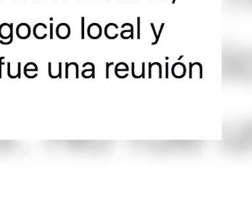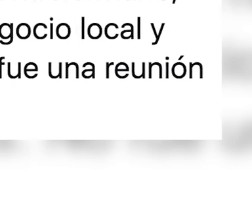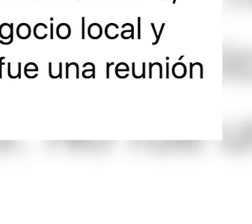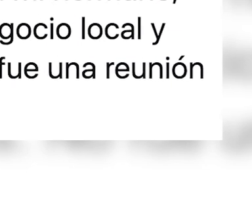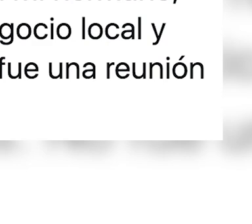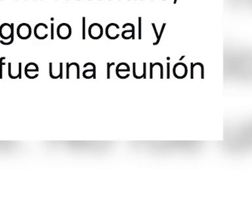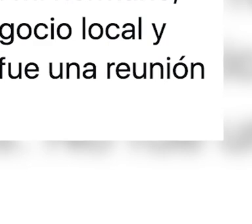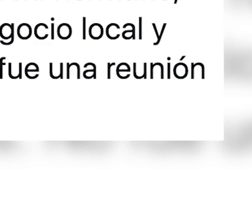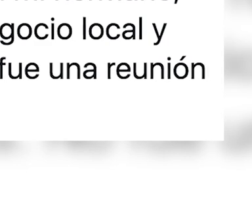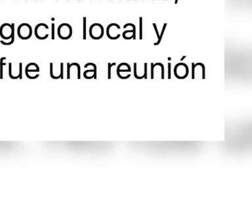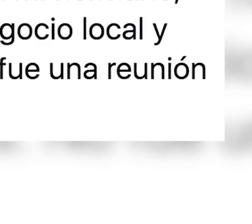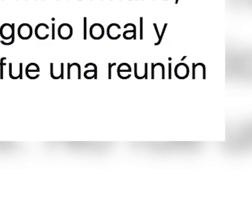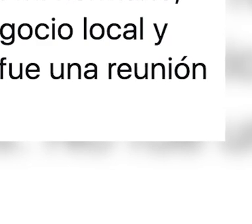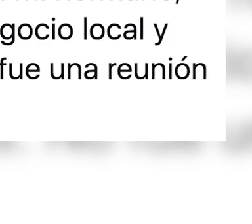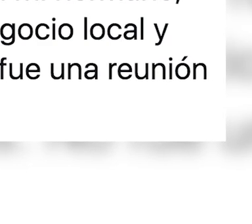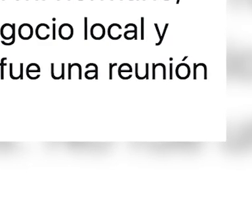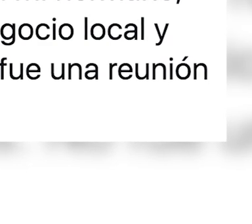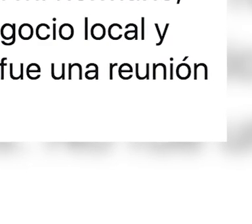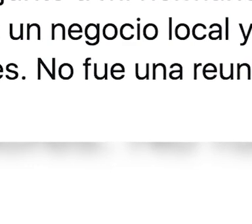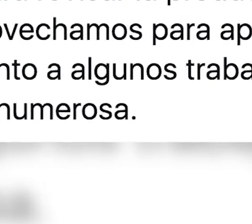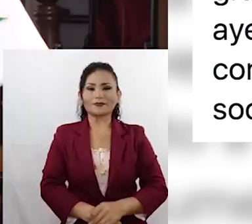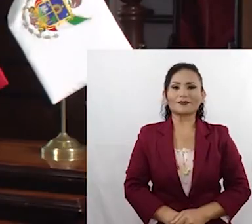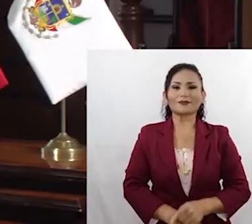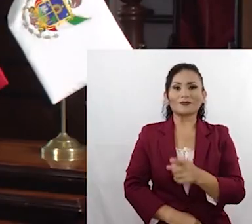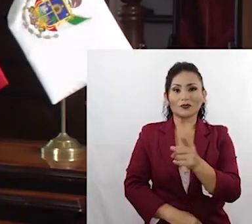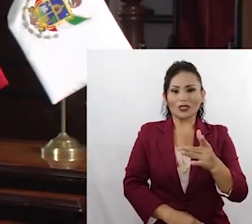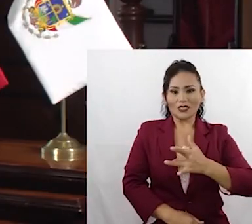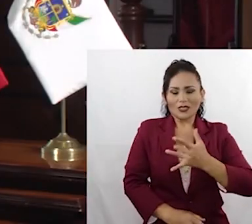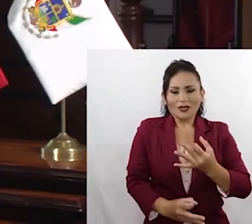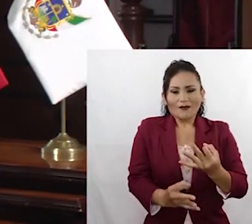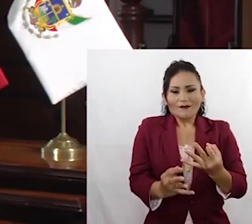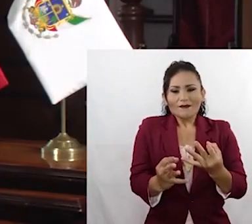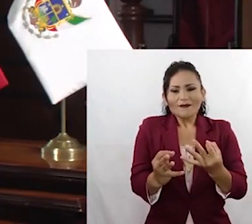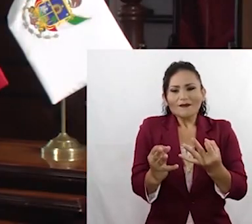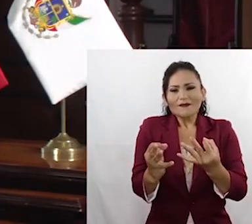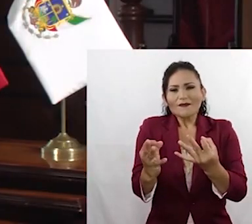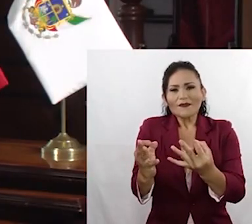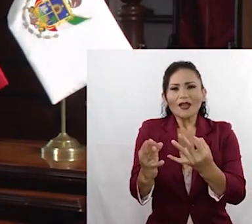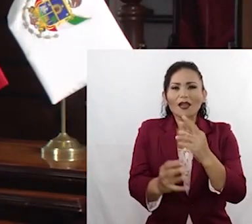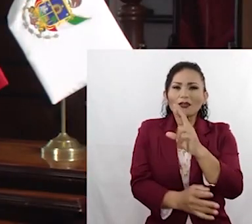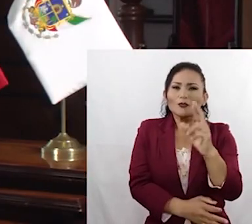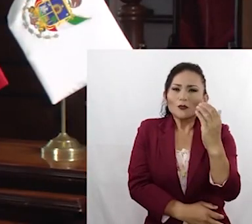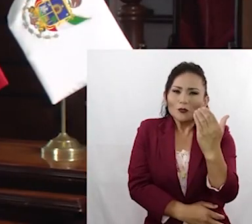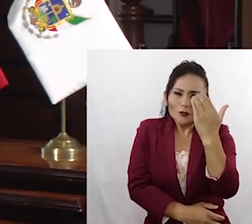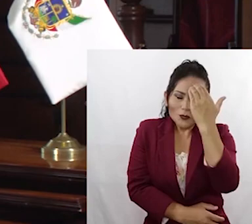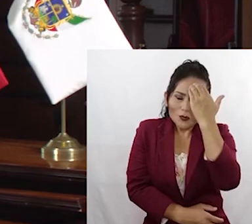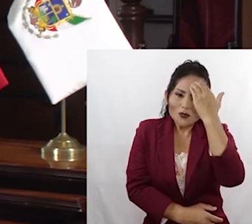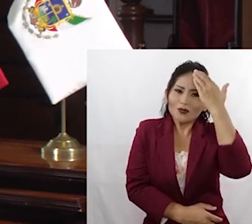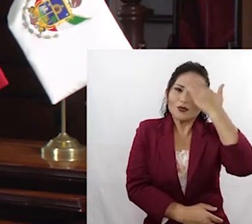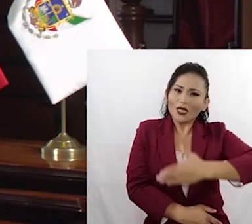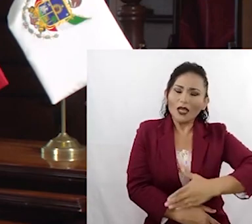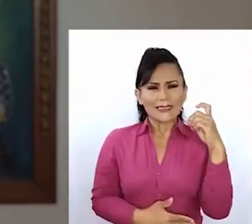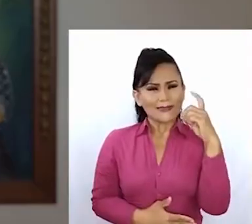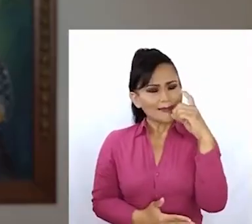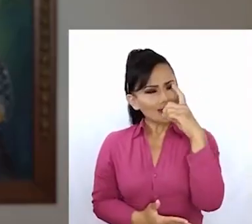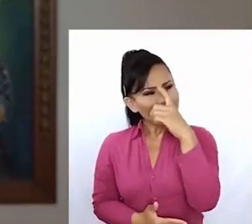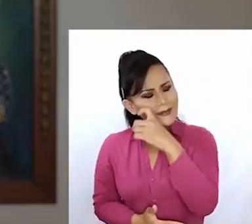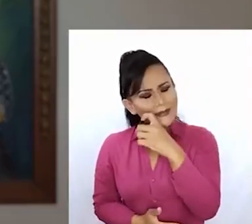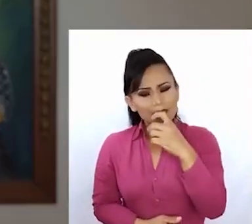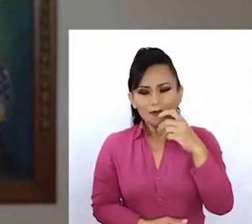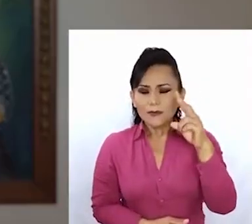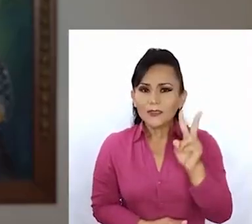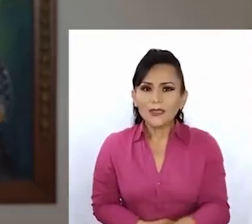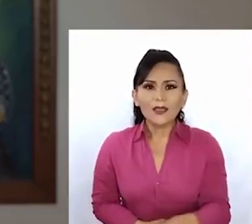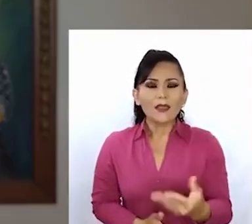No fue una reunión social ni numerosa, aseguró. El pasado 30 de marzo, el mandatario informó que dio positivo a la prueba de COVID-19,